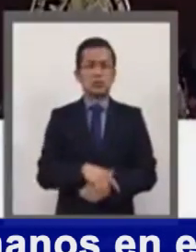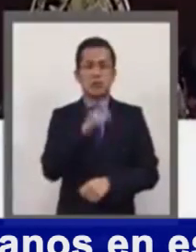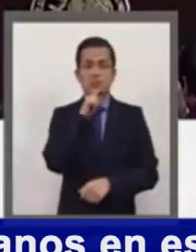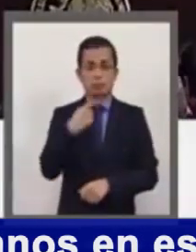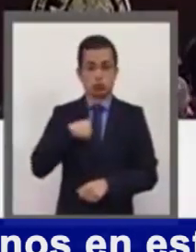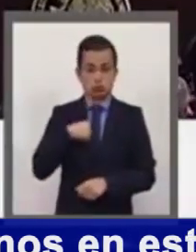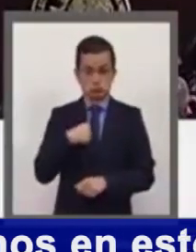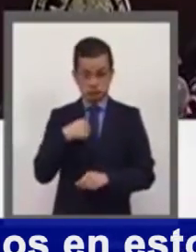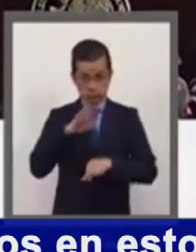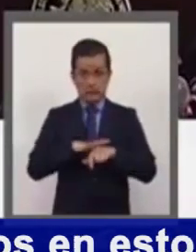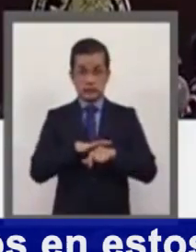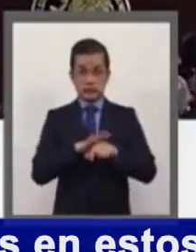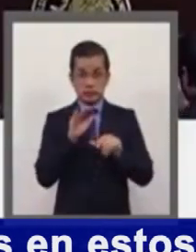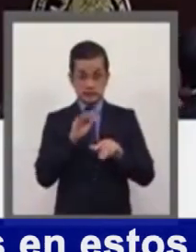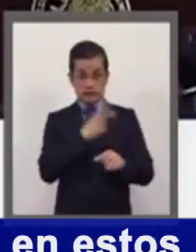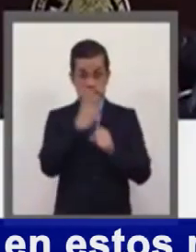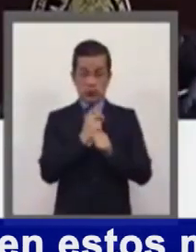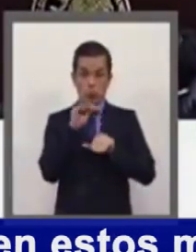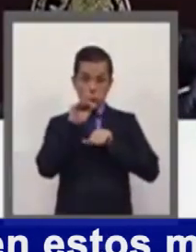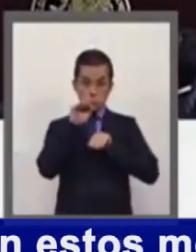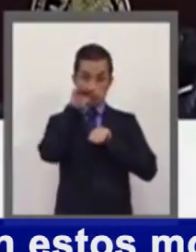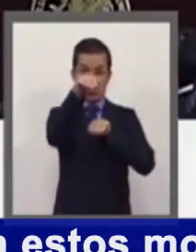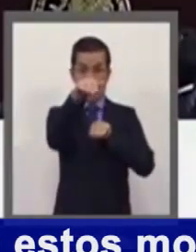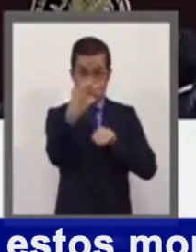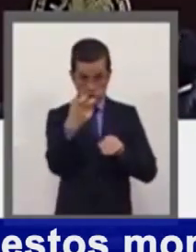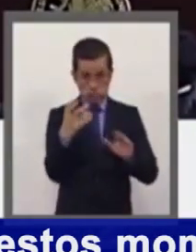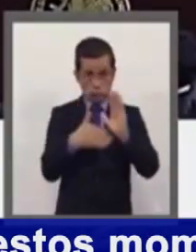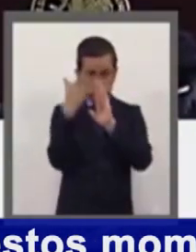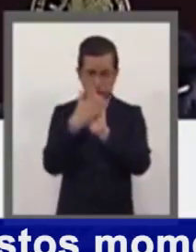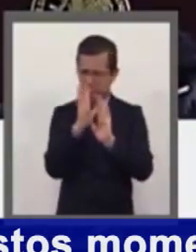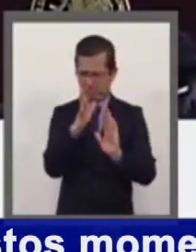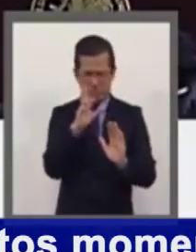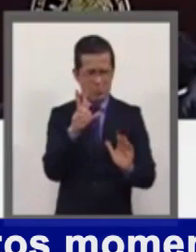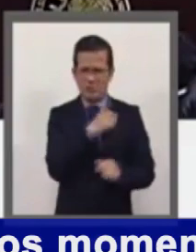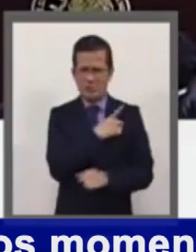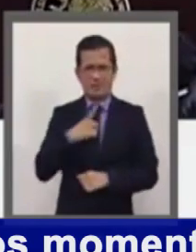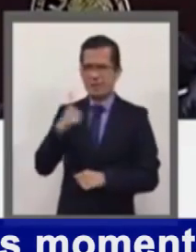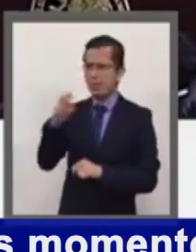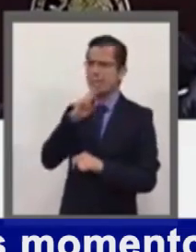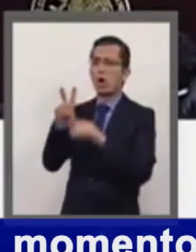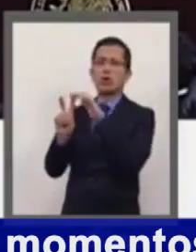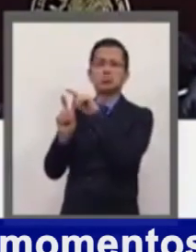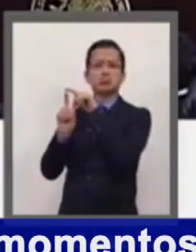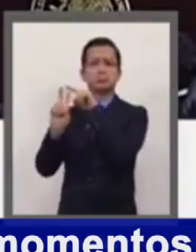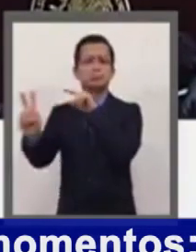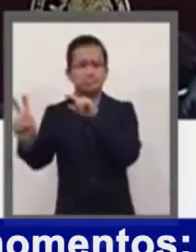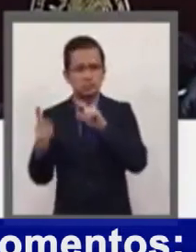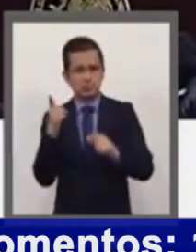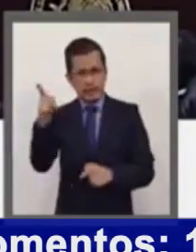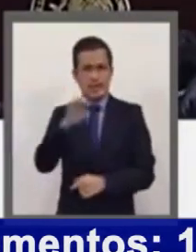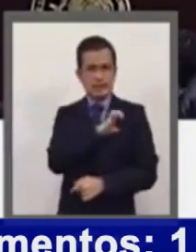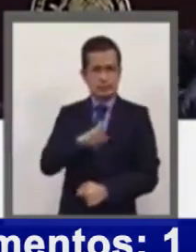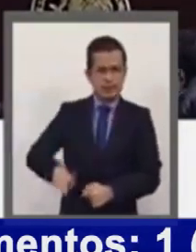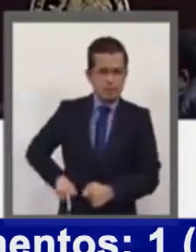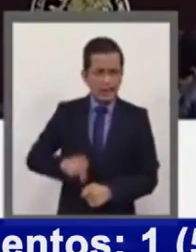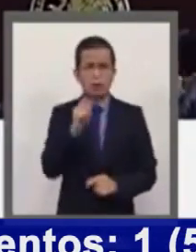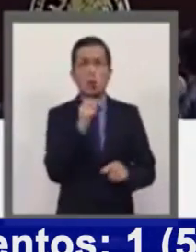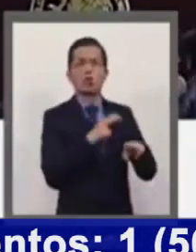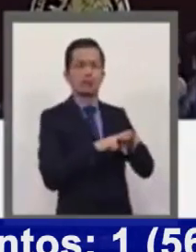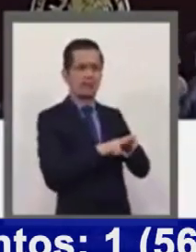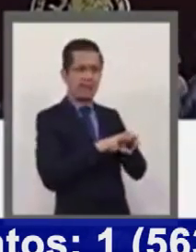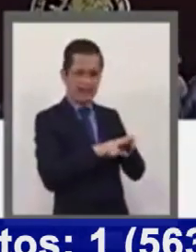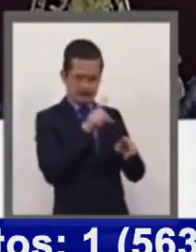segundos pisos, hay que hacer teleféricos como en Ecatepec, o hay que hacer trenes suburbanos, o hay que